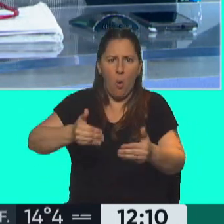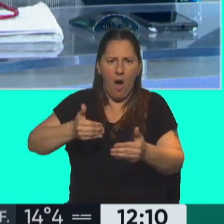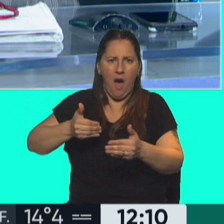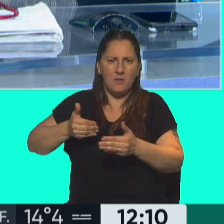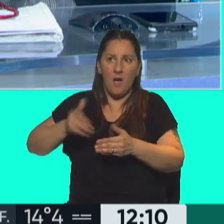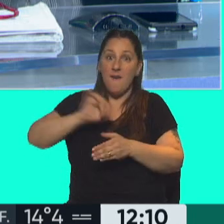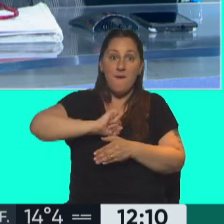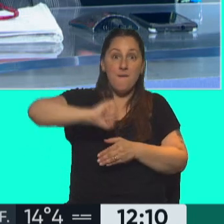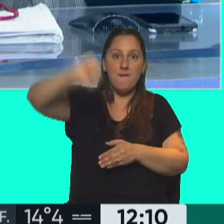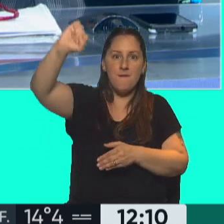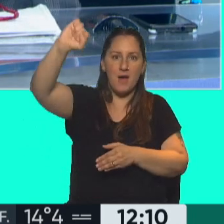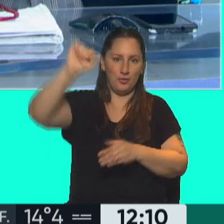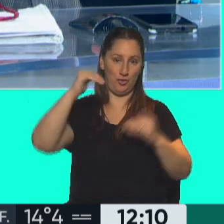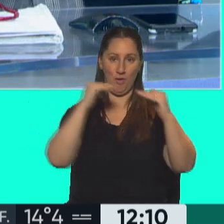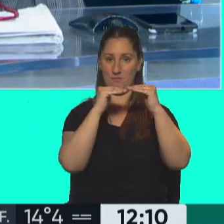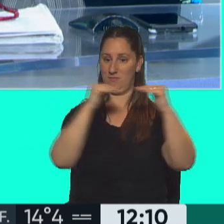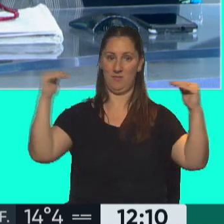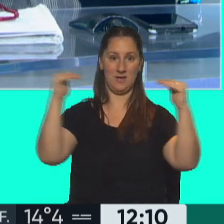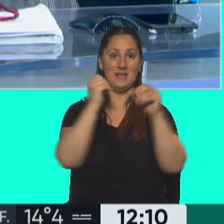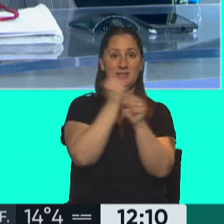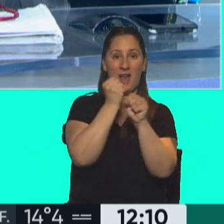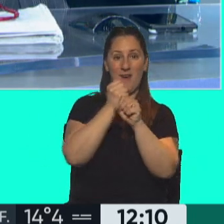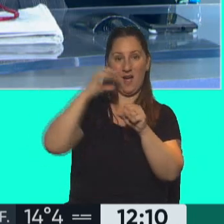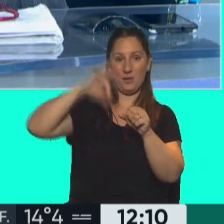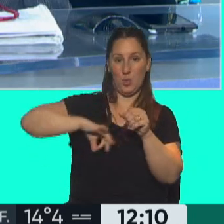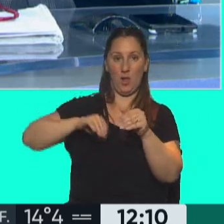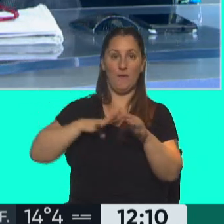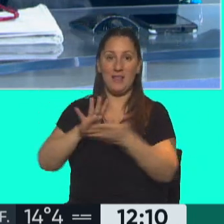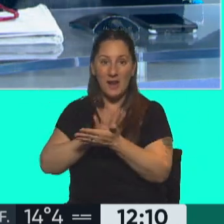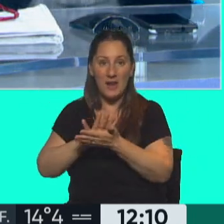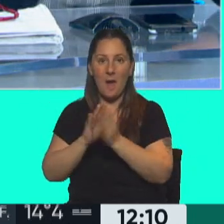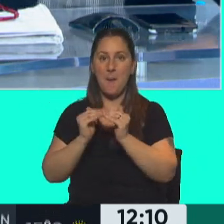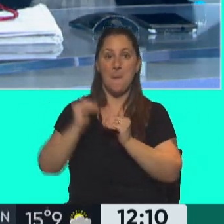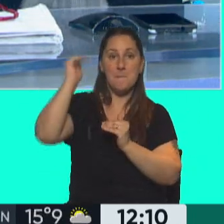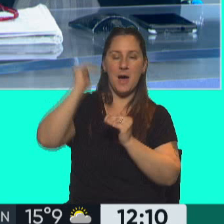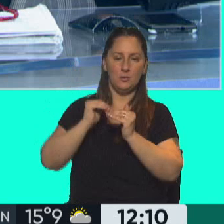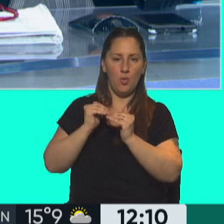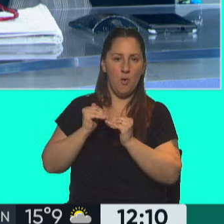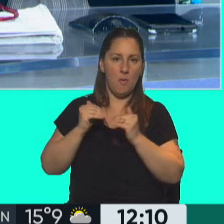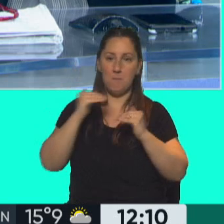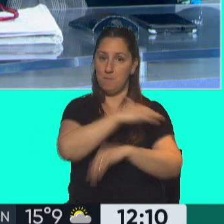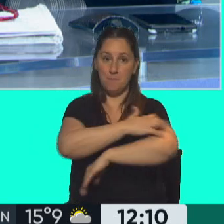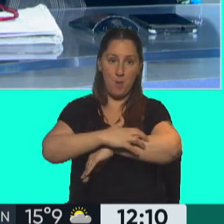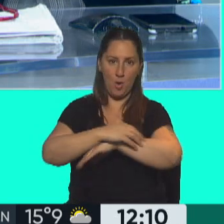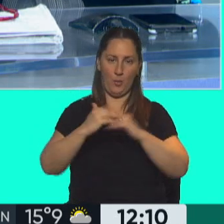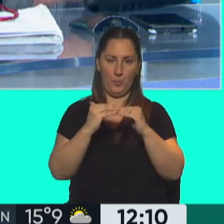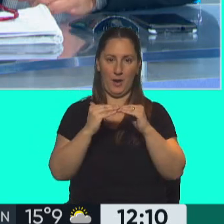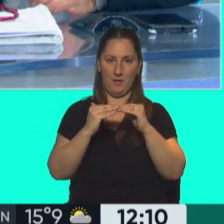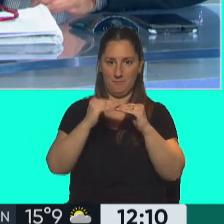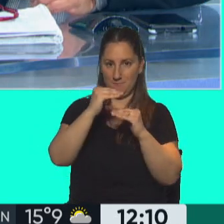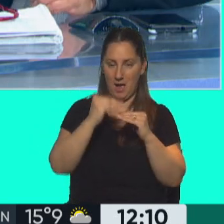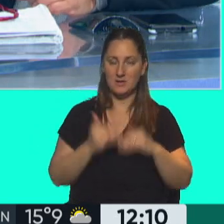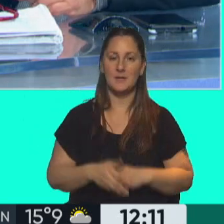inflación esta franja de trabajadores retrasados o es mayor o quedan más lejos todavía de la línea de pobreza. Que este es el fenómeno que se está